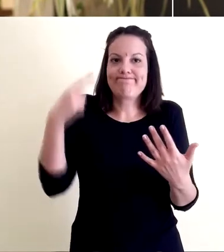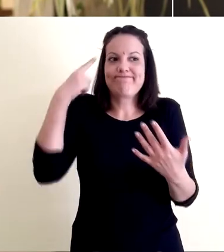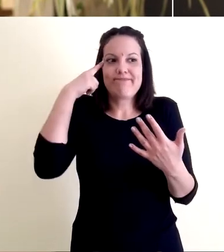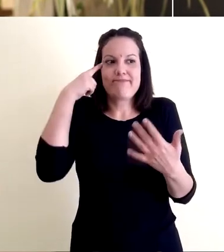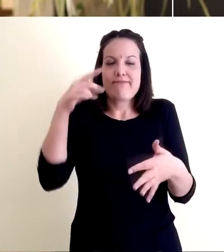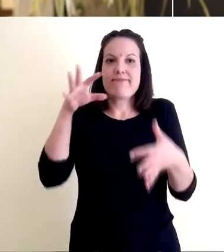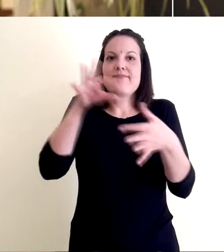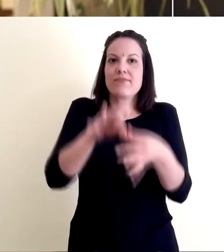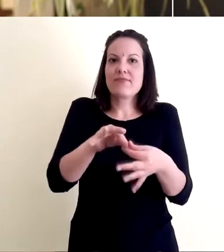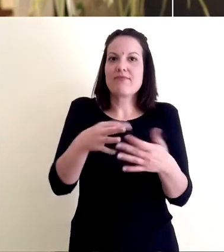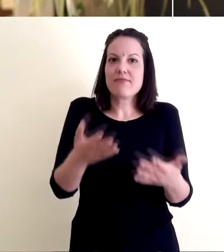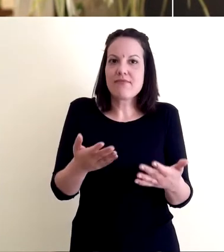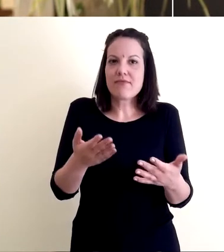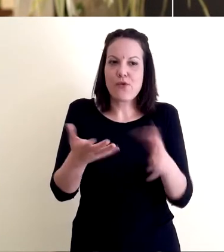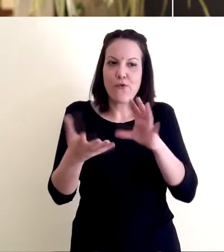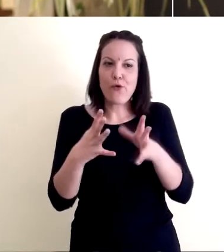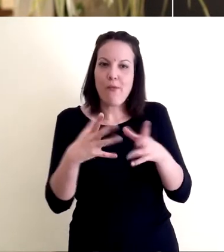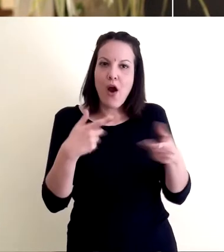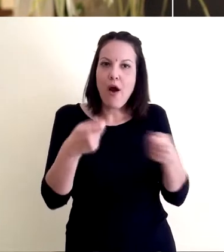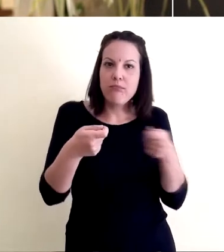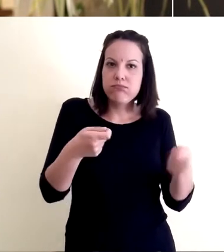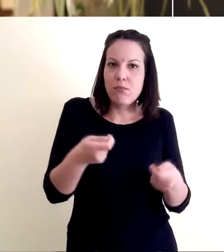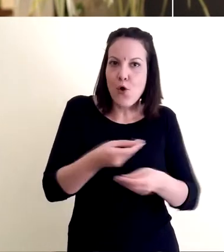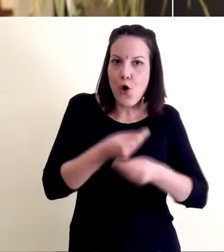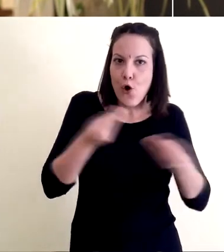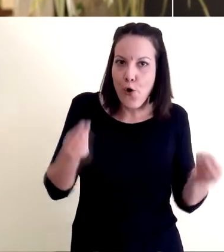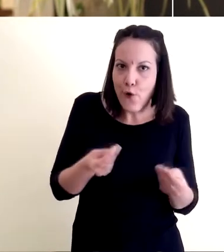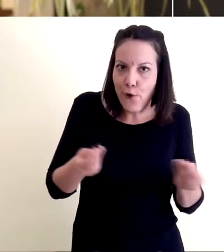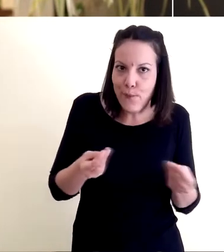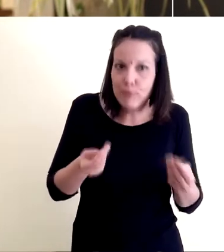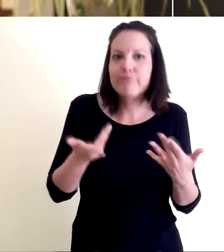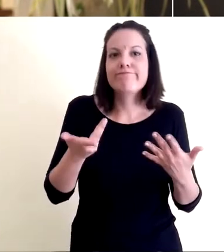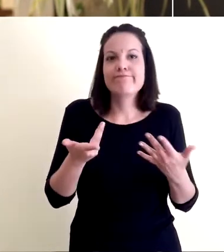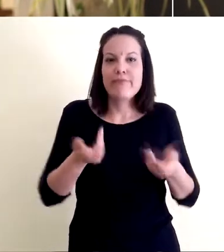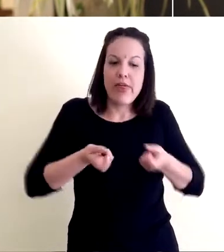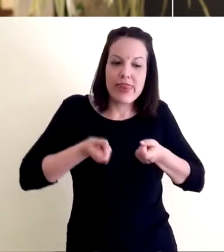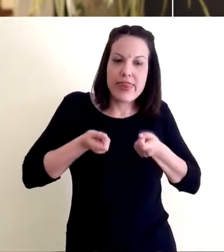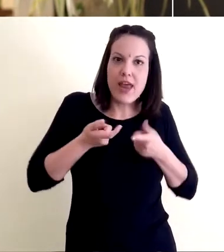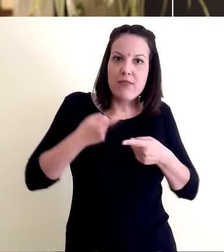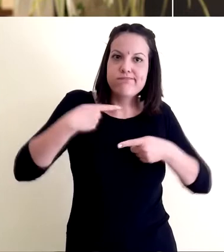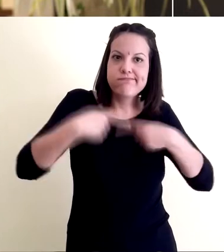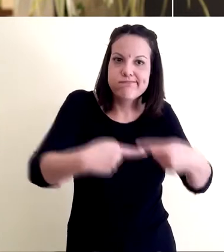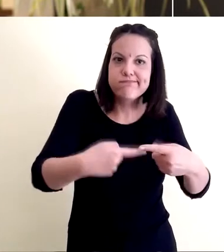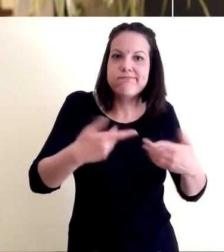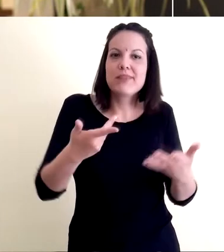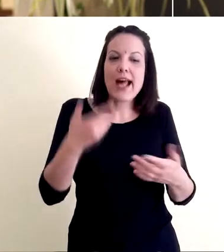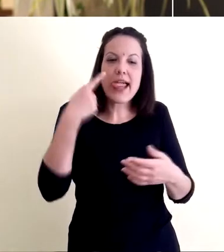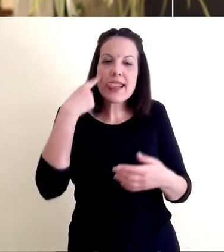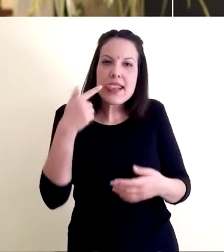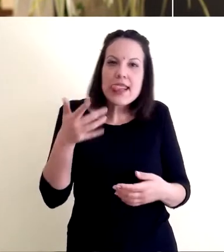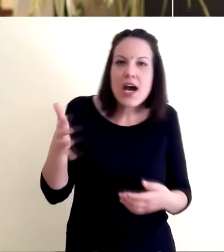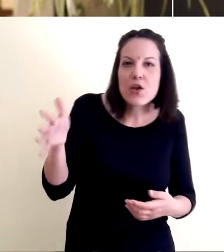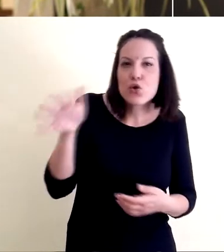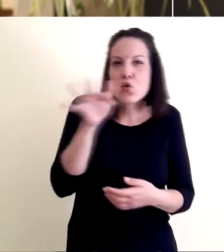poder de alguna manera capitalizarlo. Y eso se hace a través de la transmisión en el día a día, en